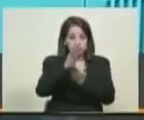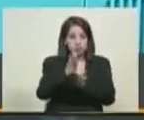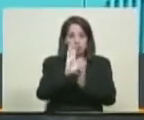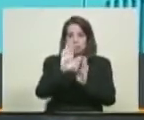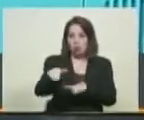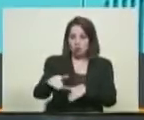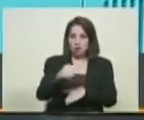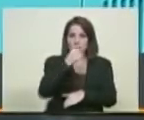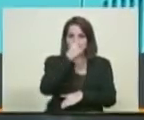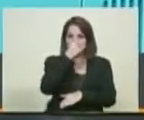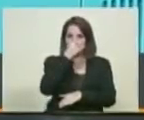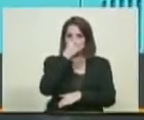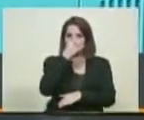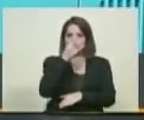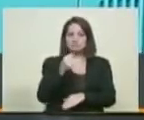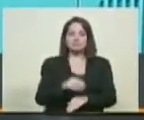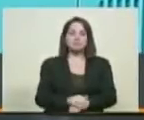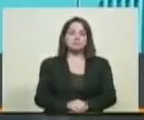¿verdad?